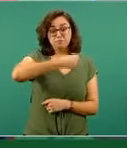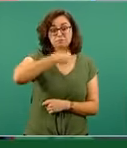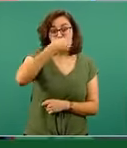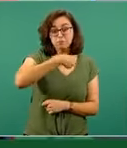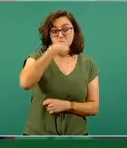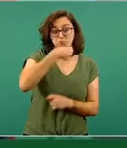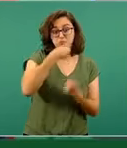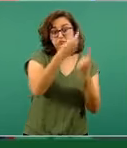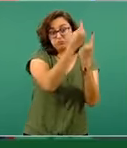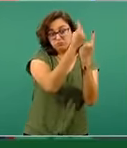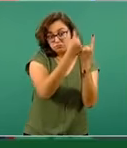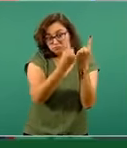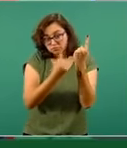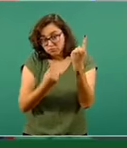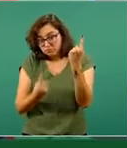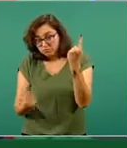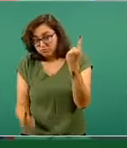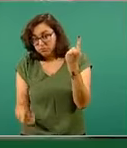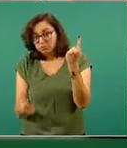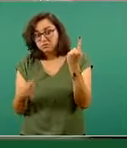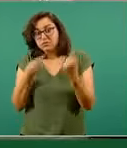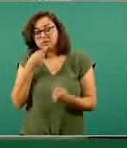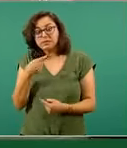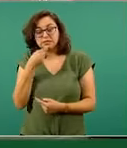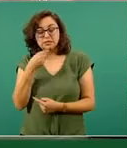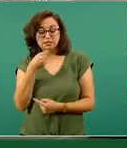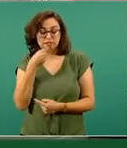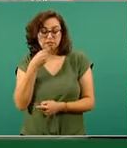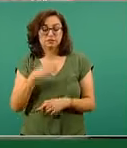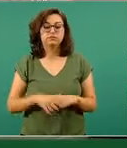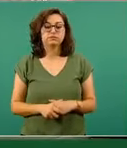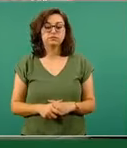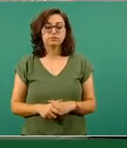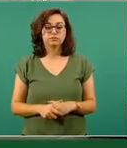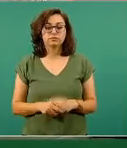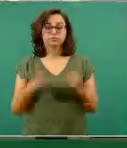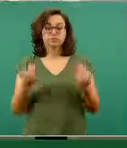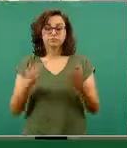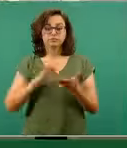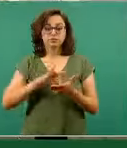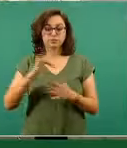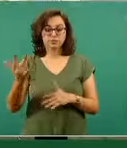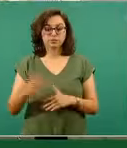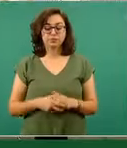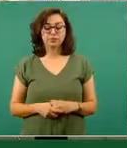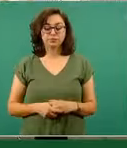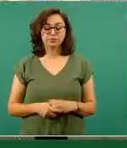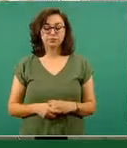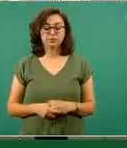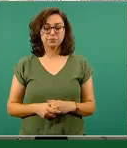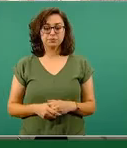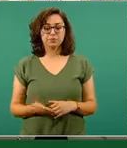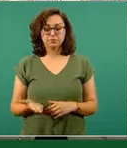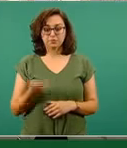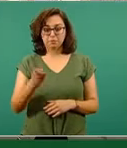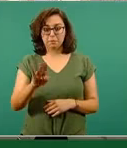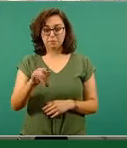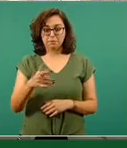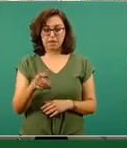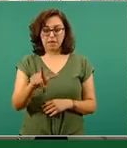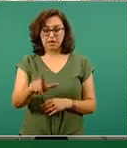mayor hasta la menor de las edades posibles. Muchas gracias, Otilia, por comentar eso. Miguel Rico, por